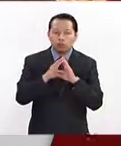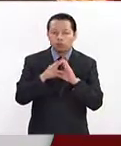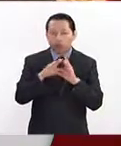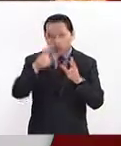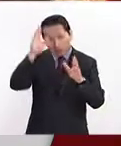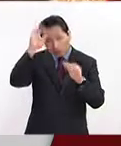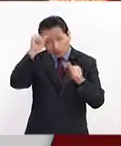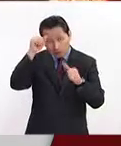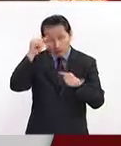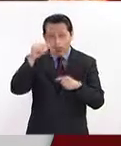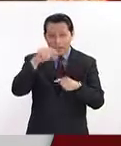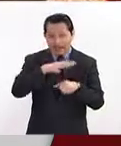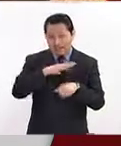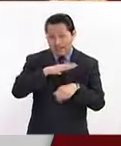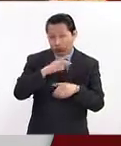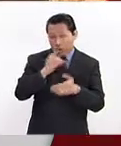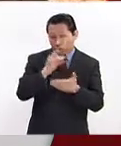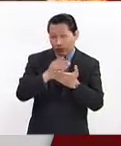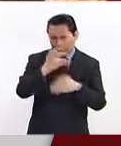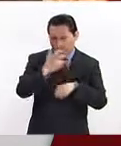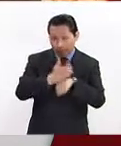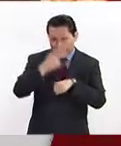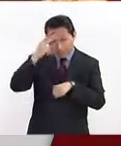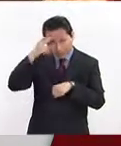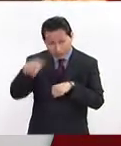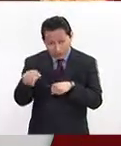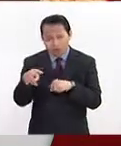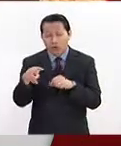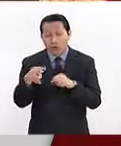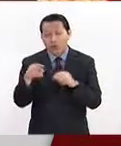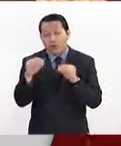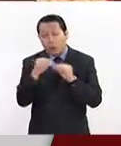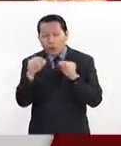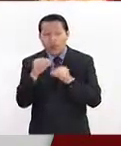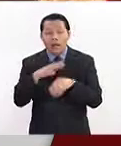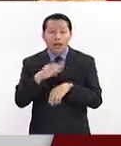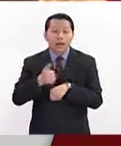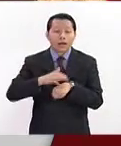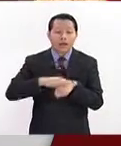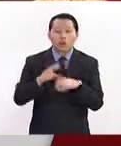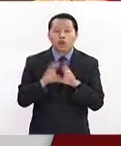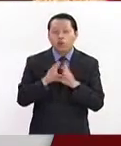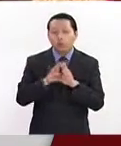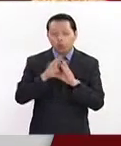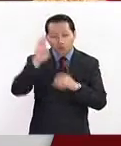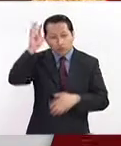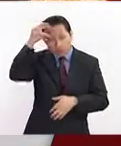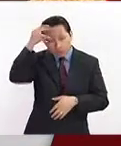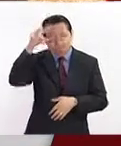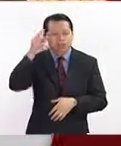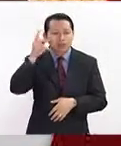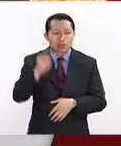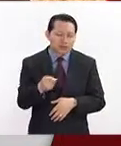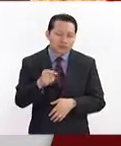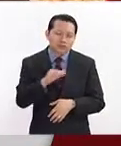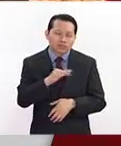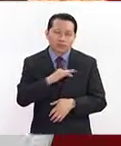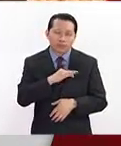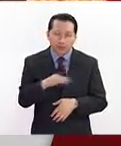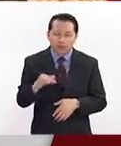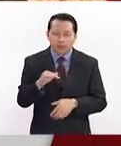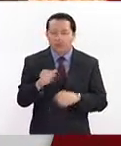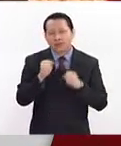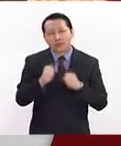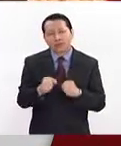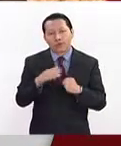bilateral entre México y Estados Unidos, específicamente negociado por una administración como la de Donald Trump, previsiblemente